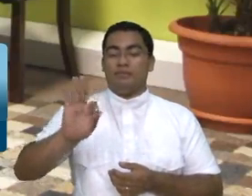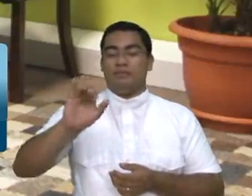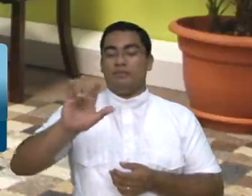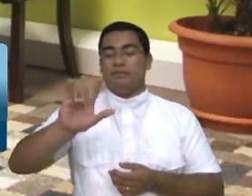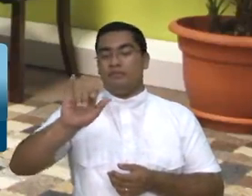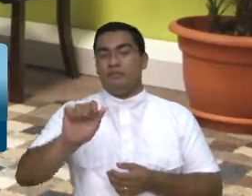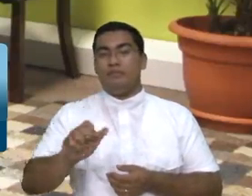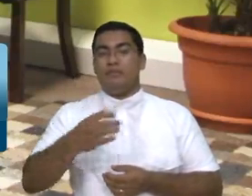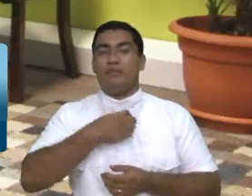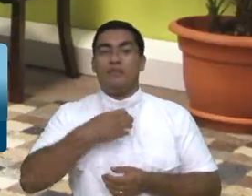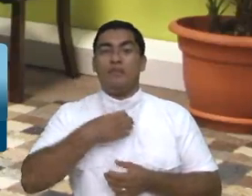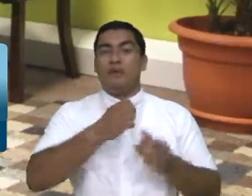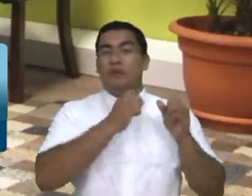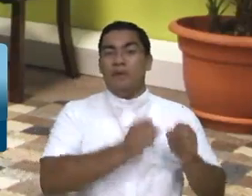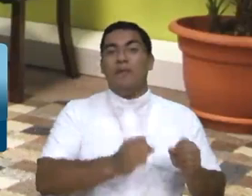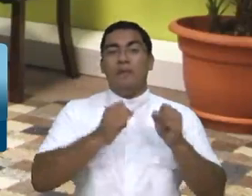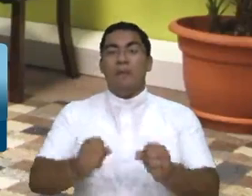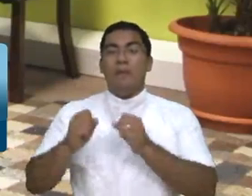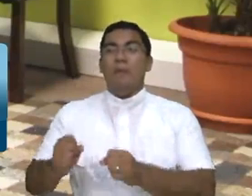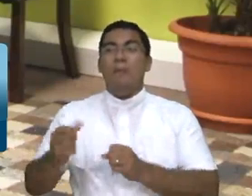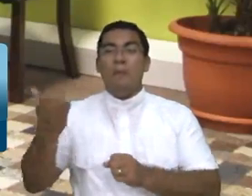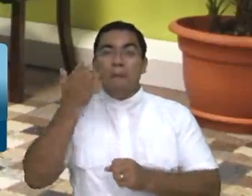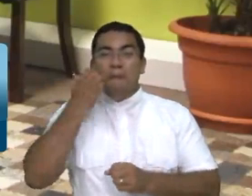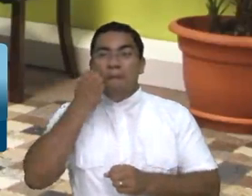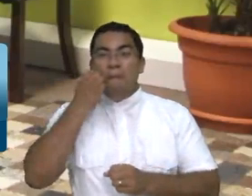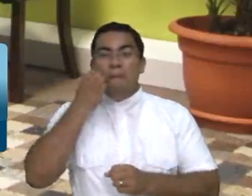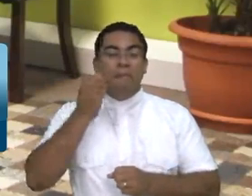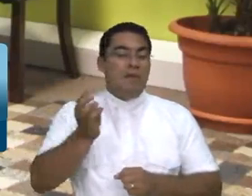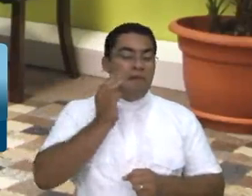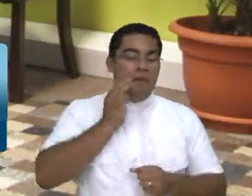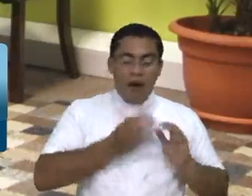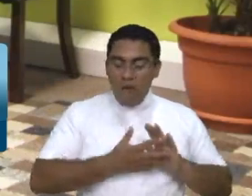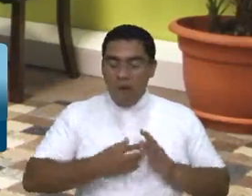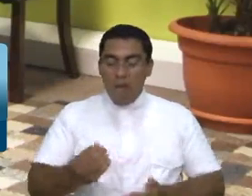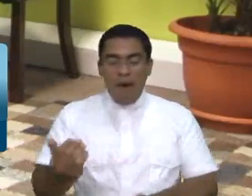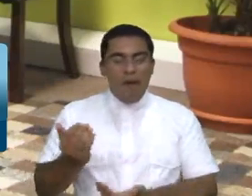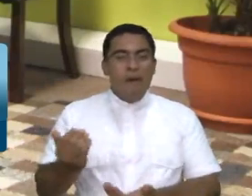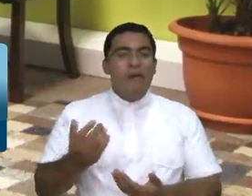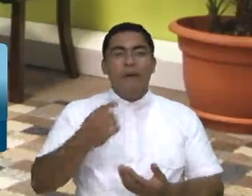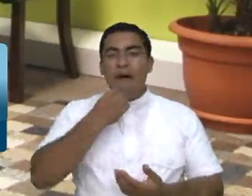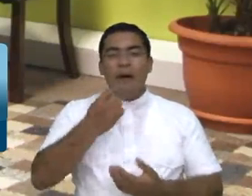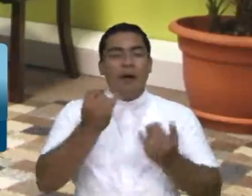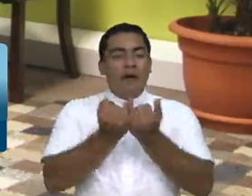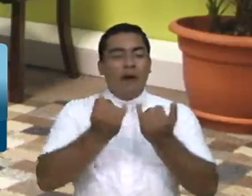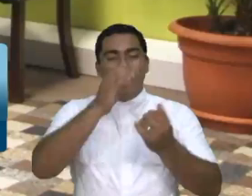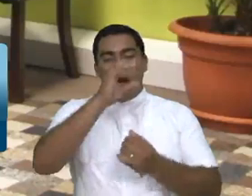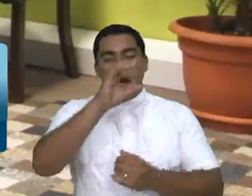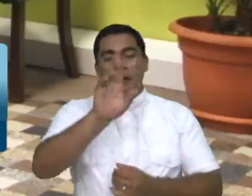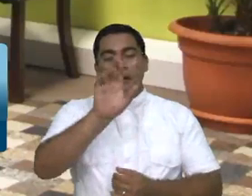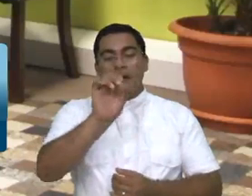hombre, ¿verdad? Esto que quede claro que no es una enfermedad que la transmite la madre hacia el hijo, porque estamos hablando de los cromosomas precisamente.